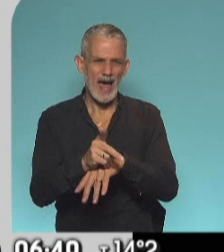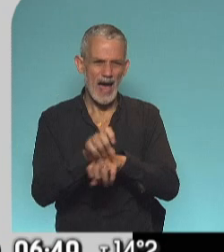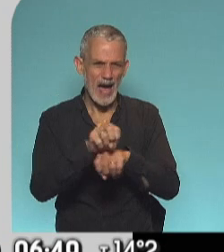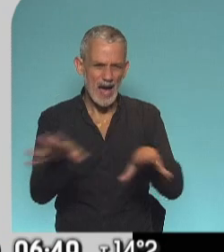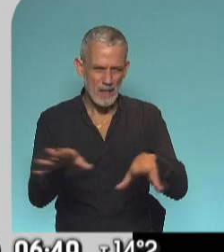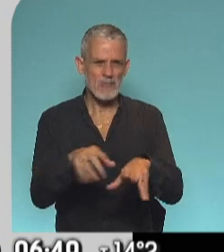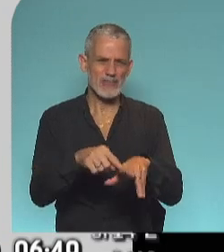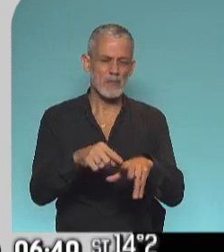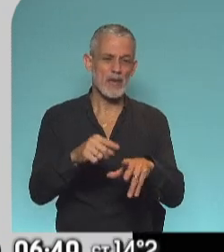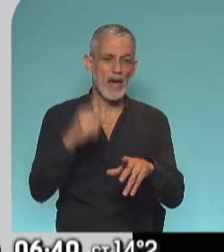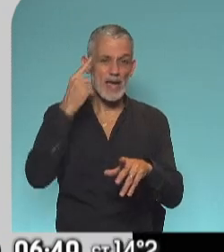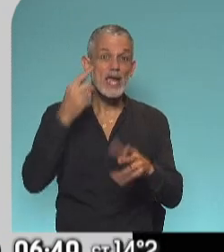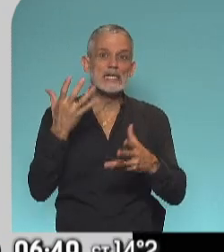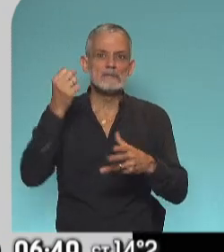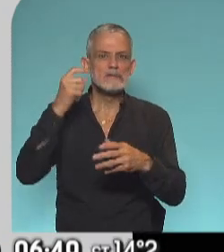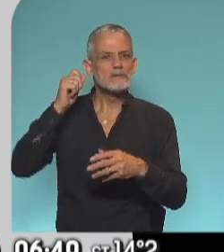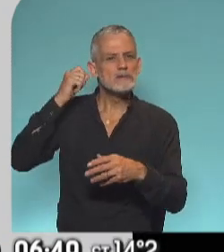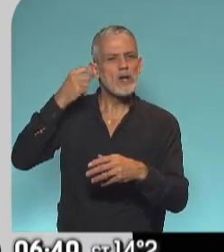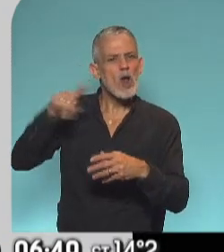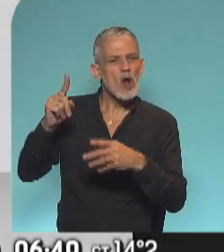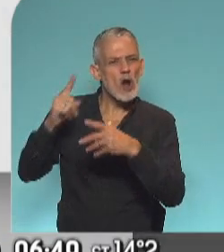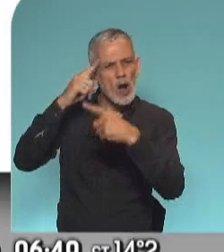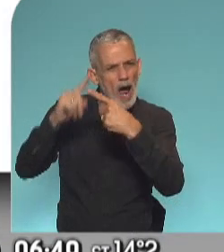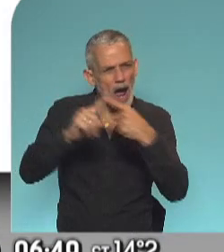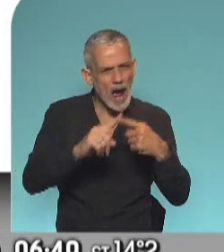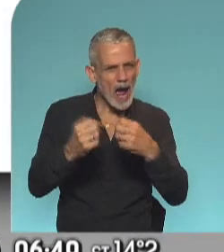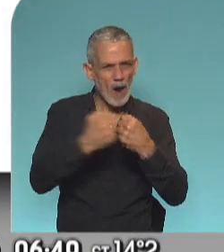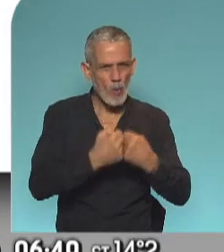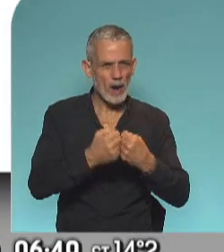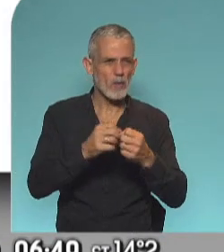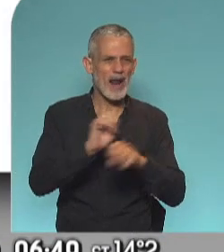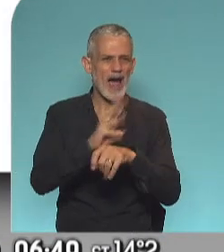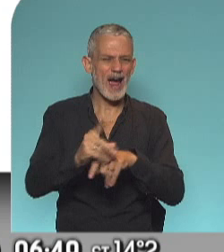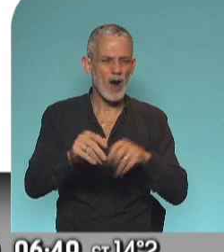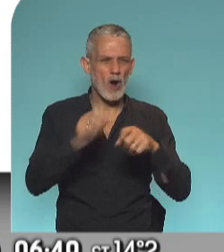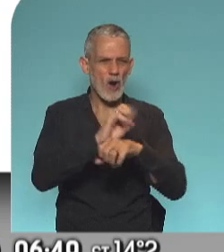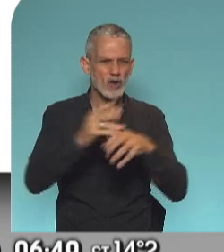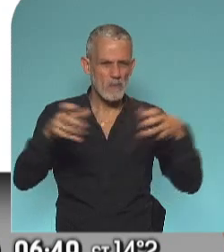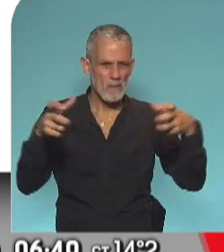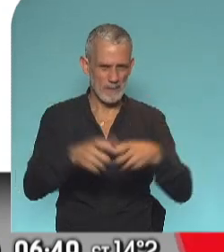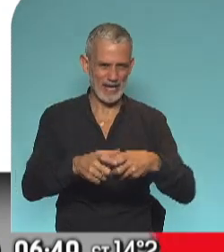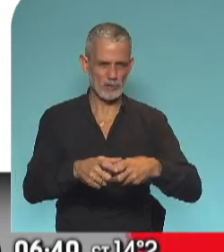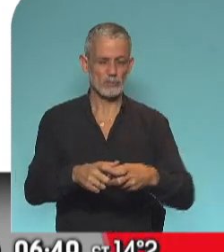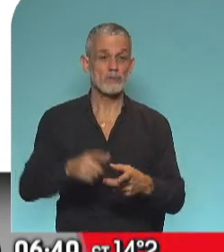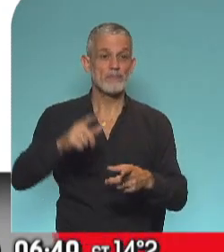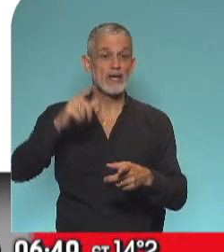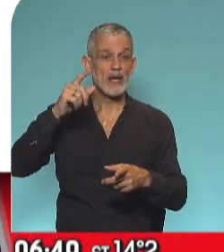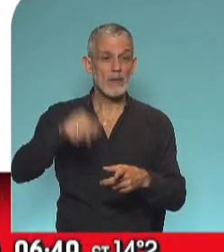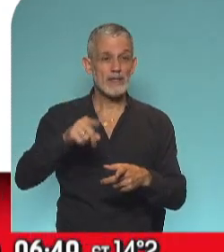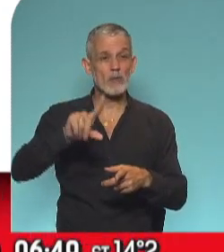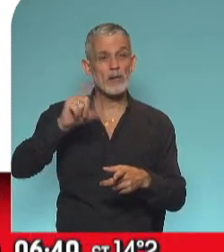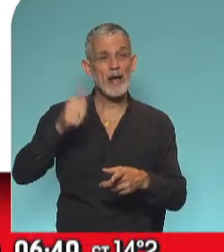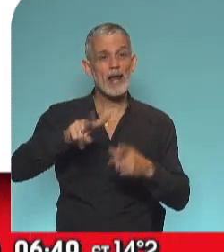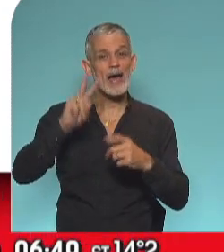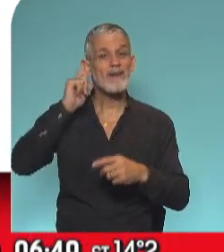necesidad de lograr consensos mínimos precisamente para evitar los contagios. Habló también Roberto Labaña. Raro en él, porque no